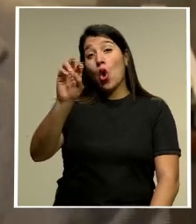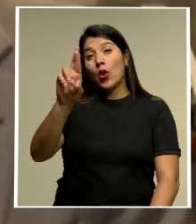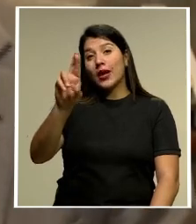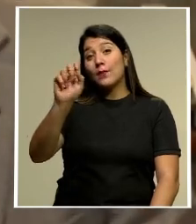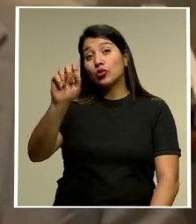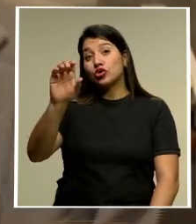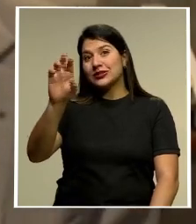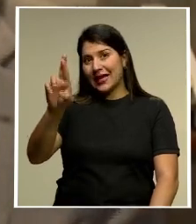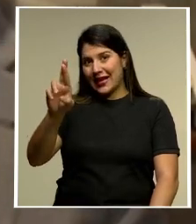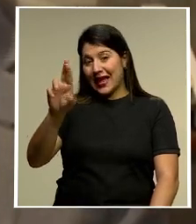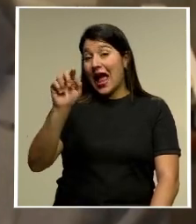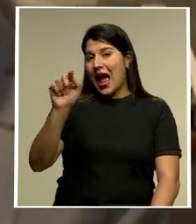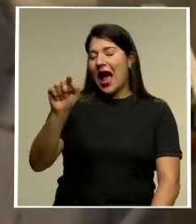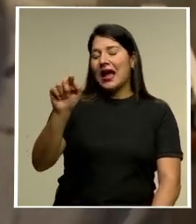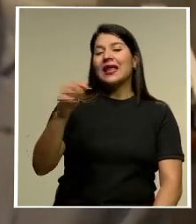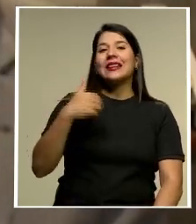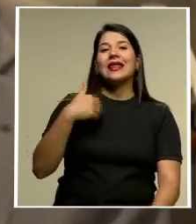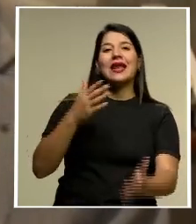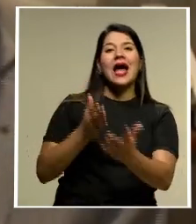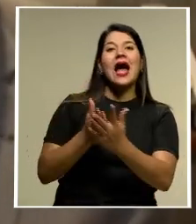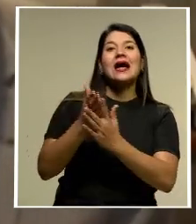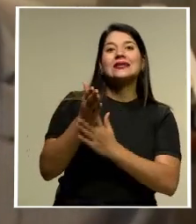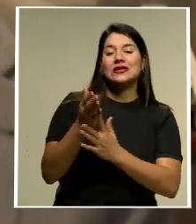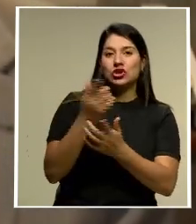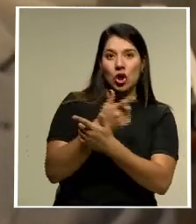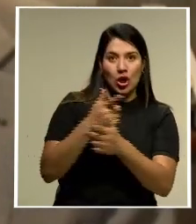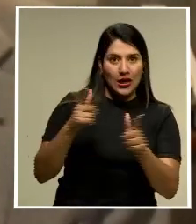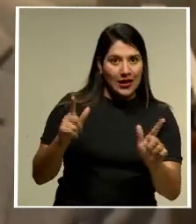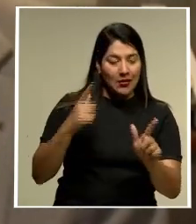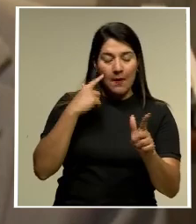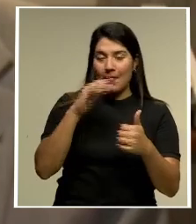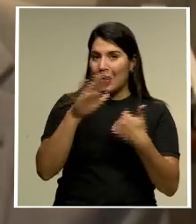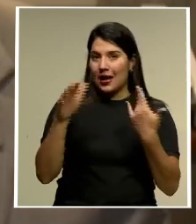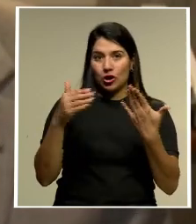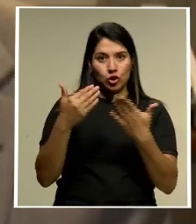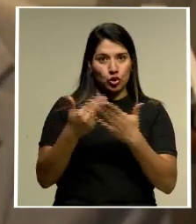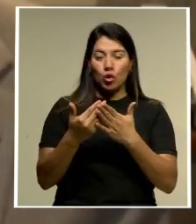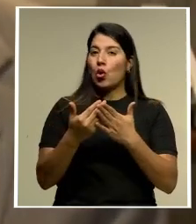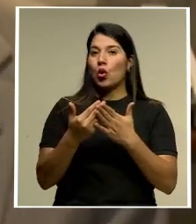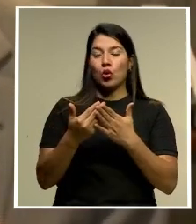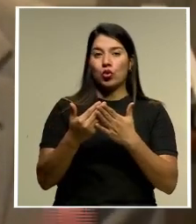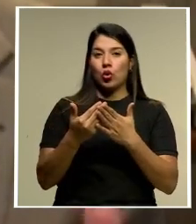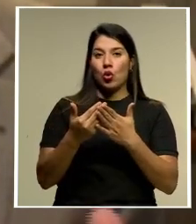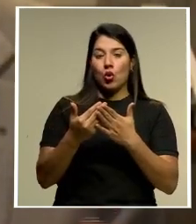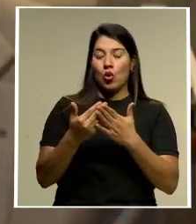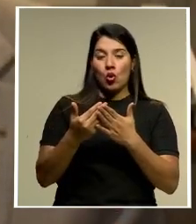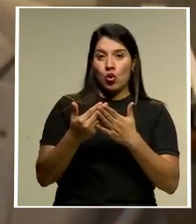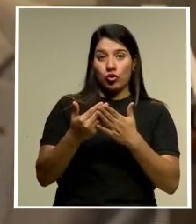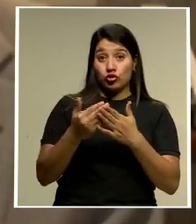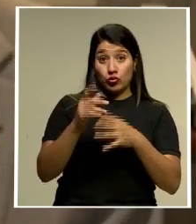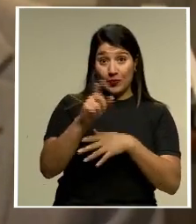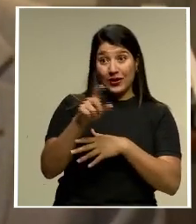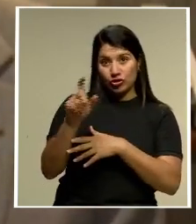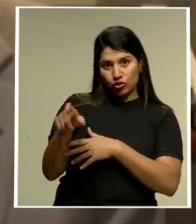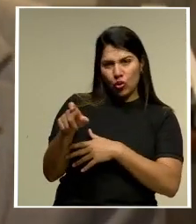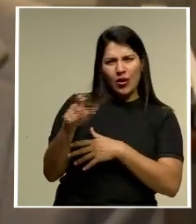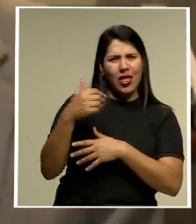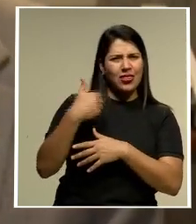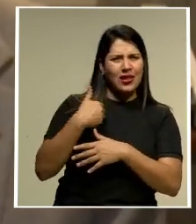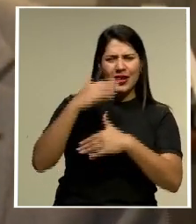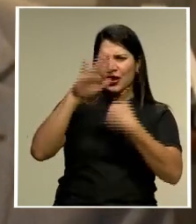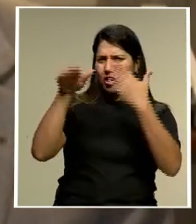www.estadonacion.or.cr. Ahí van a tener acceso, que está libre, a toda la plataforma de conocimiento, incluyendo las bases de datos